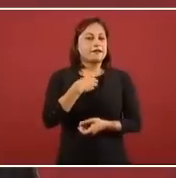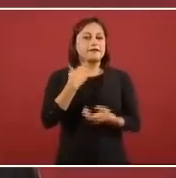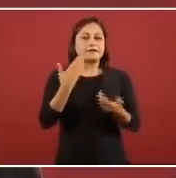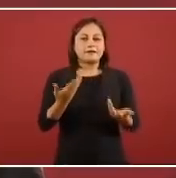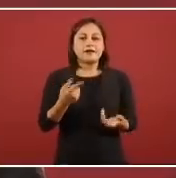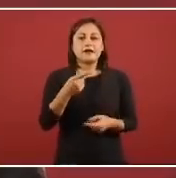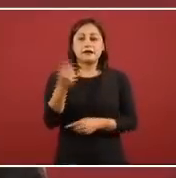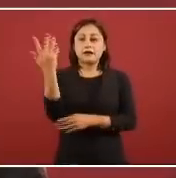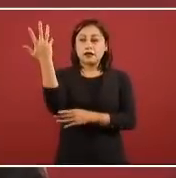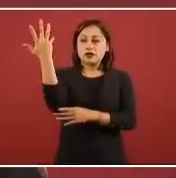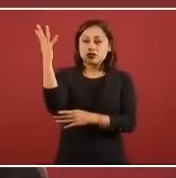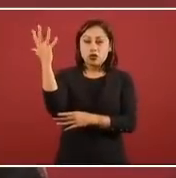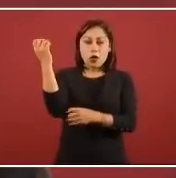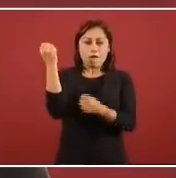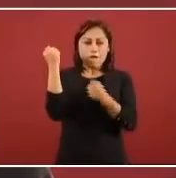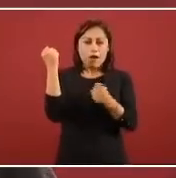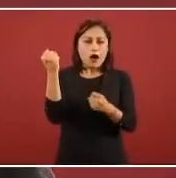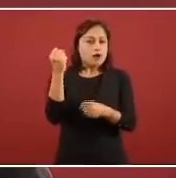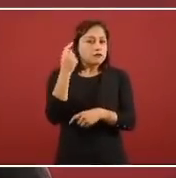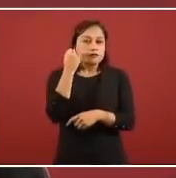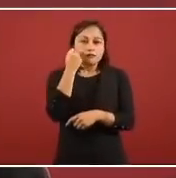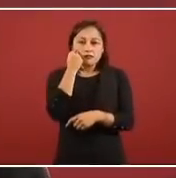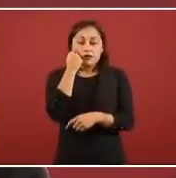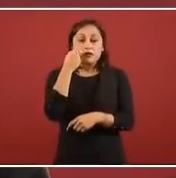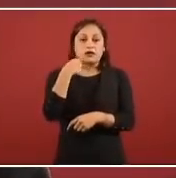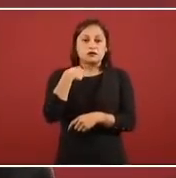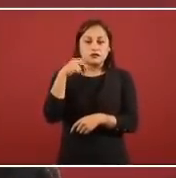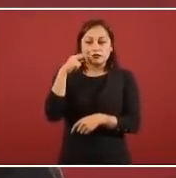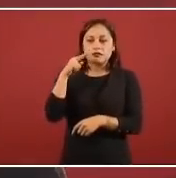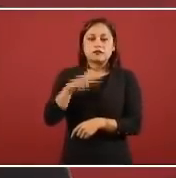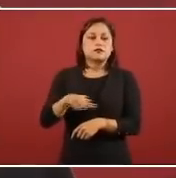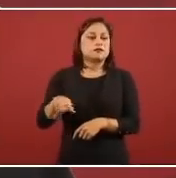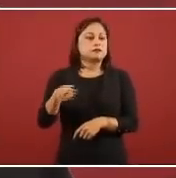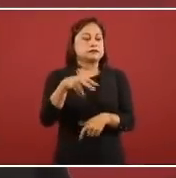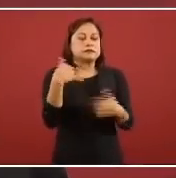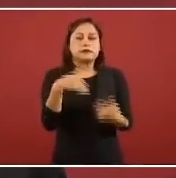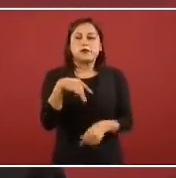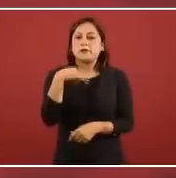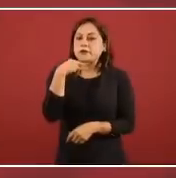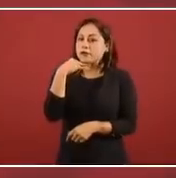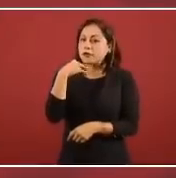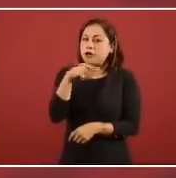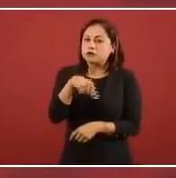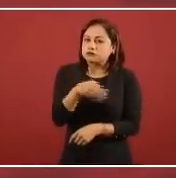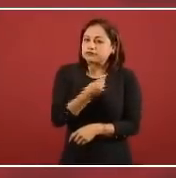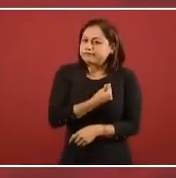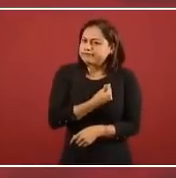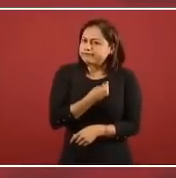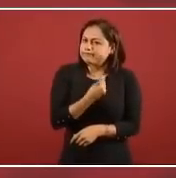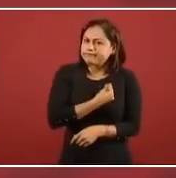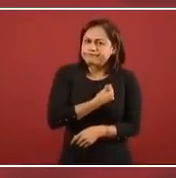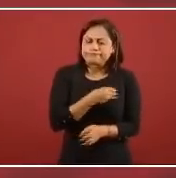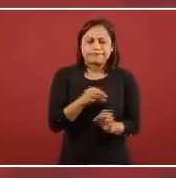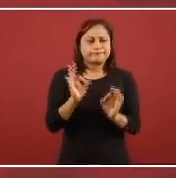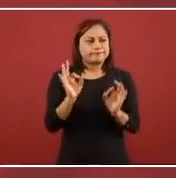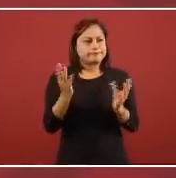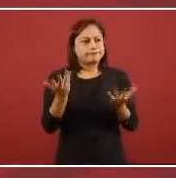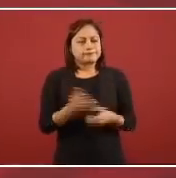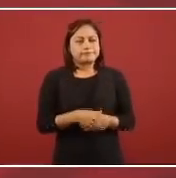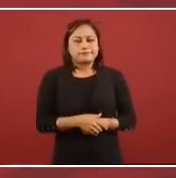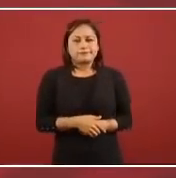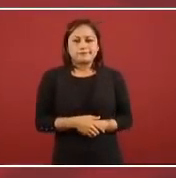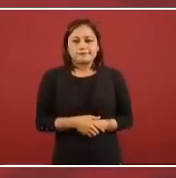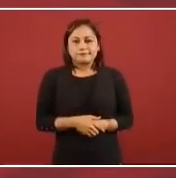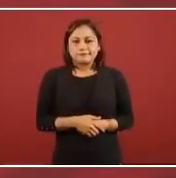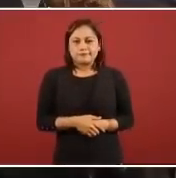sol. Yo estaba preocupado por eso, pero hice